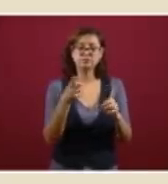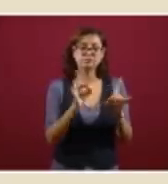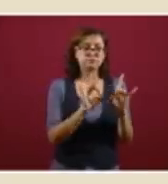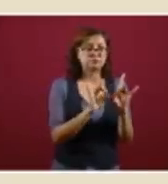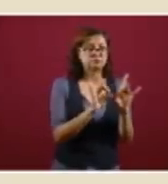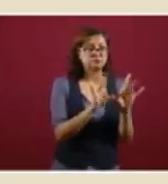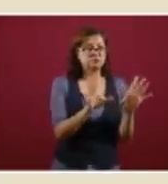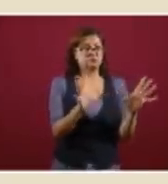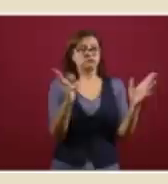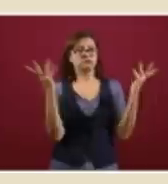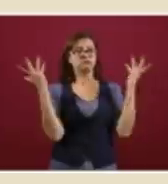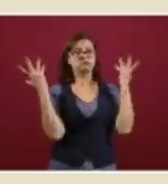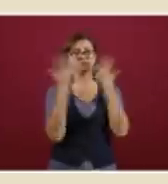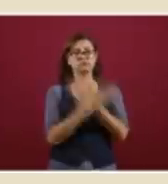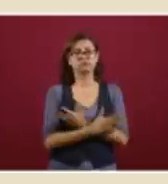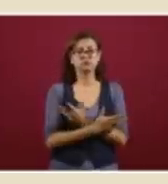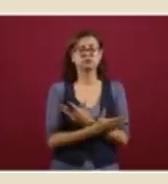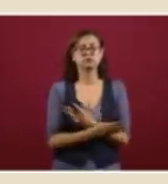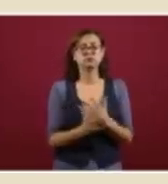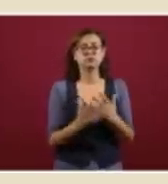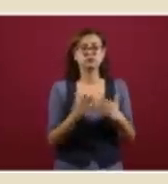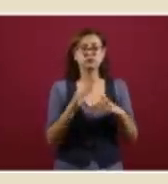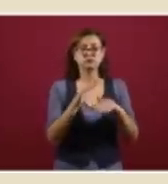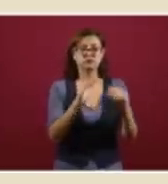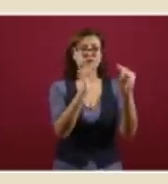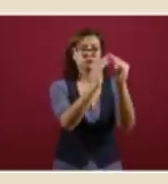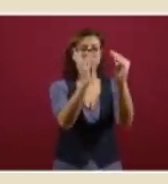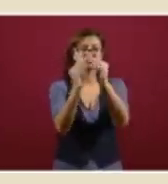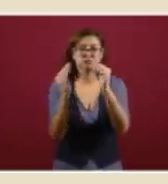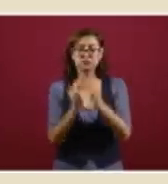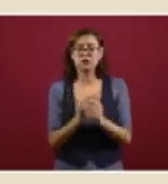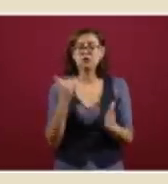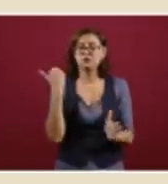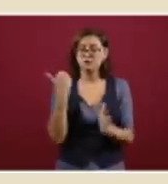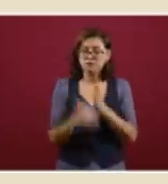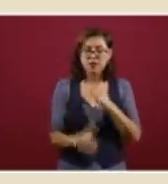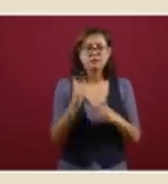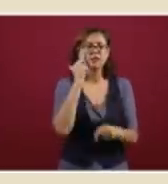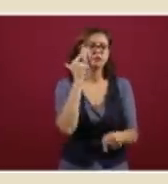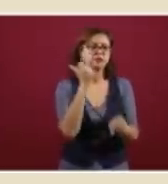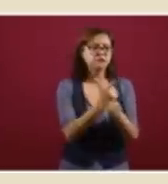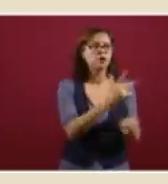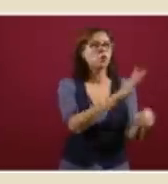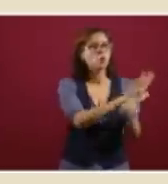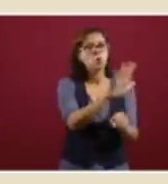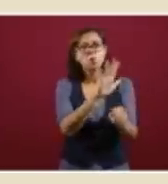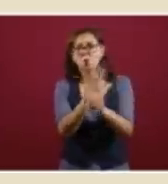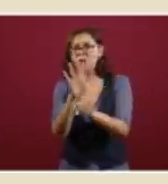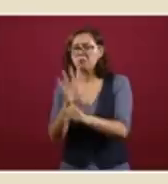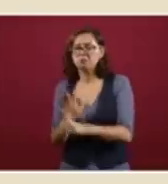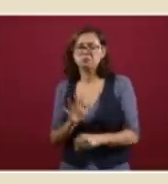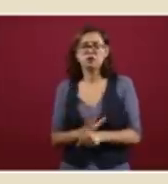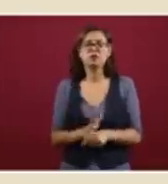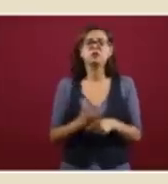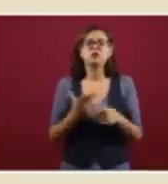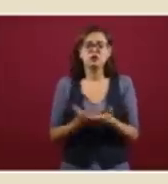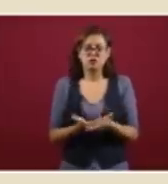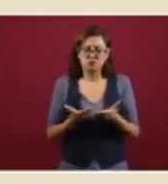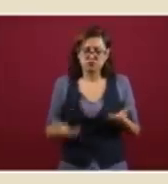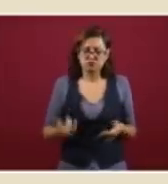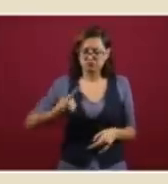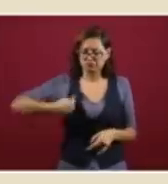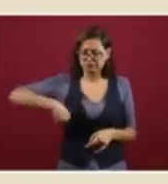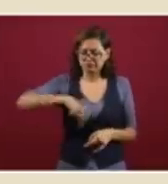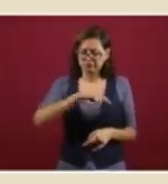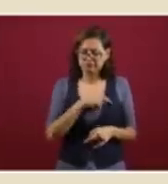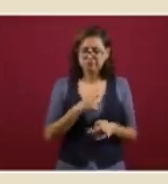encontramos la situación en la vivienda, que no estaban identificadas claramente cuáles, sino que lo hemos ido haciendo en el